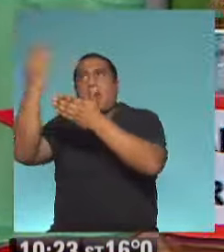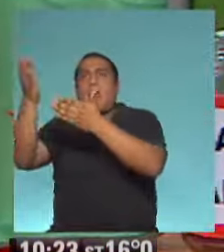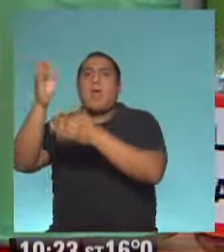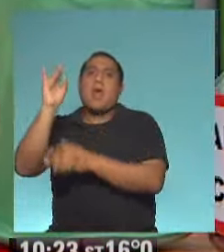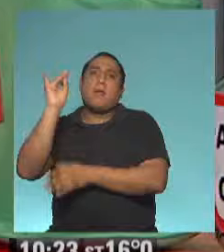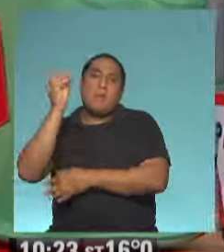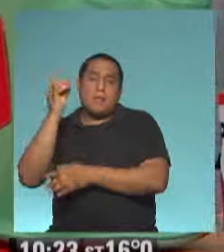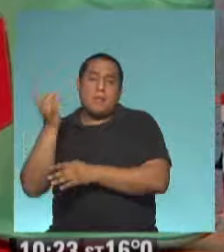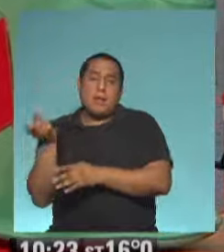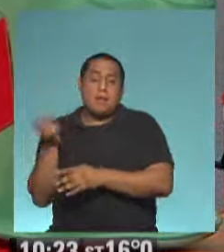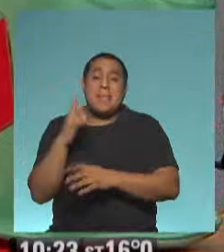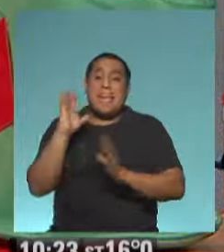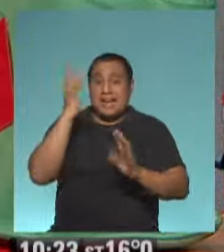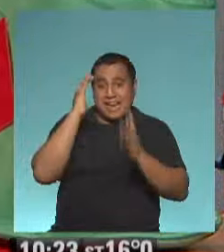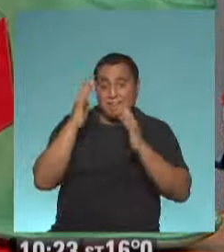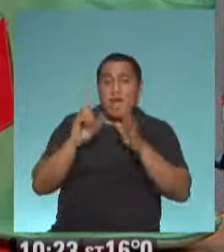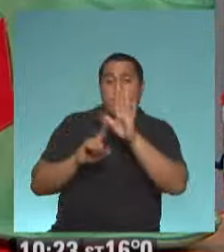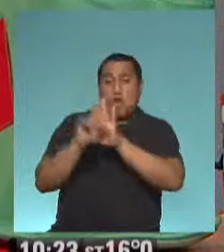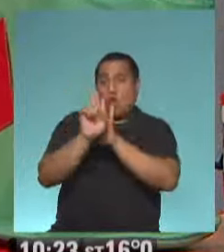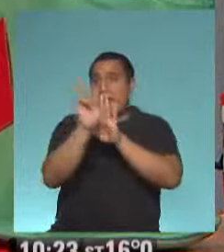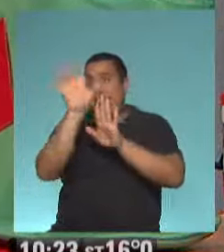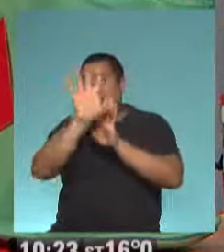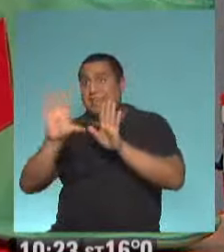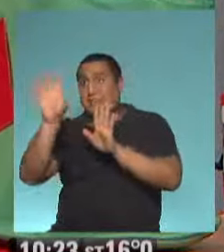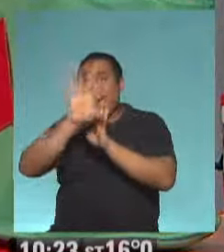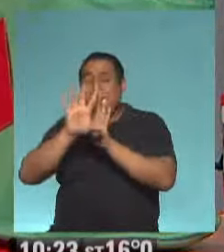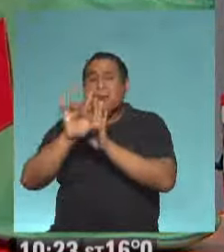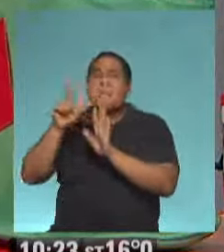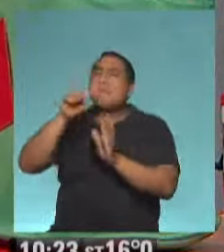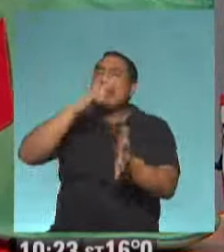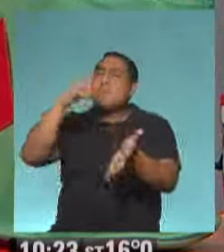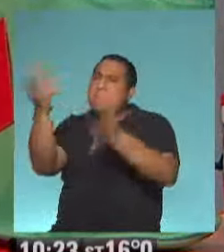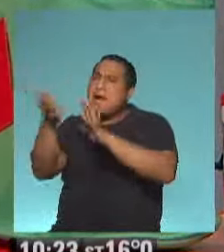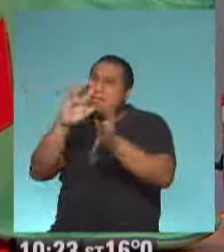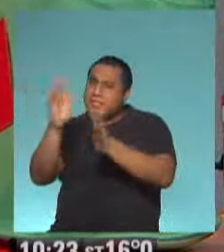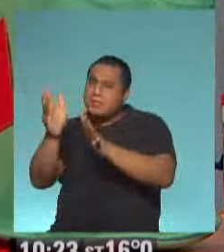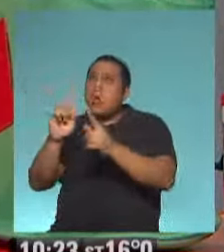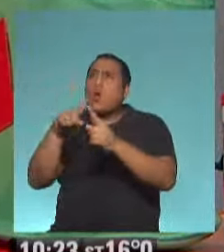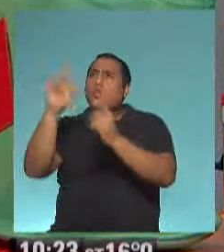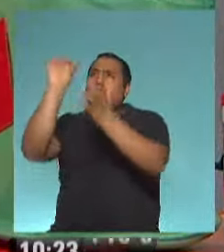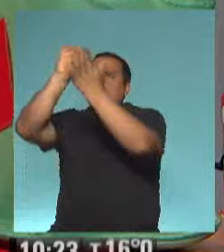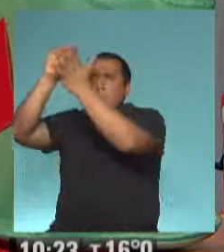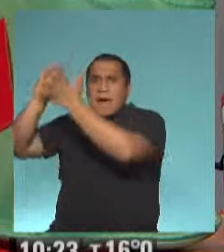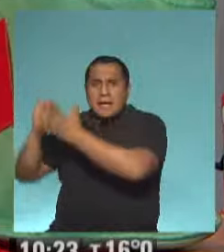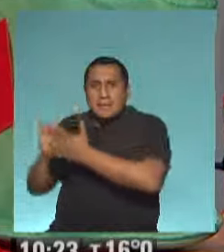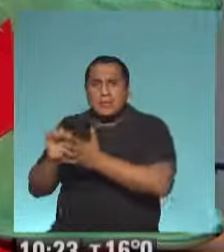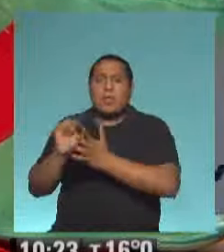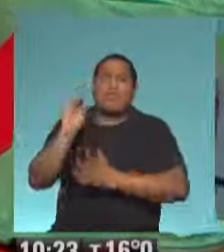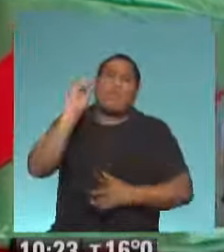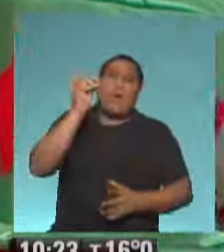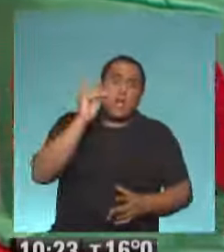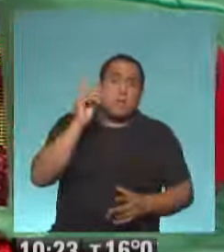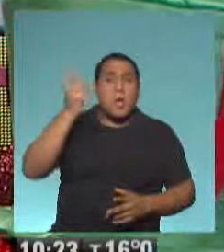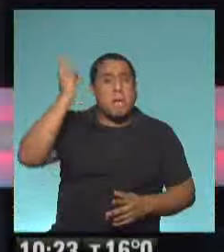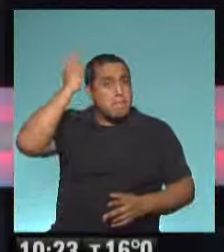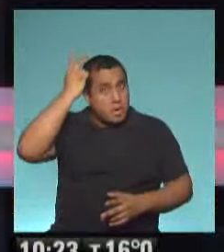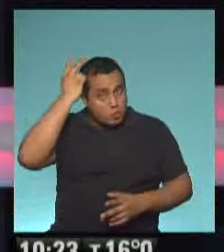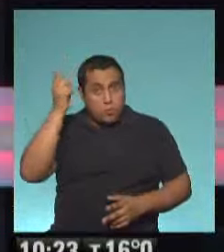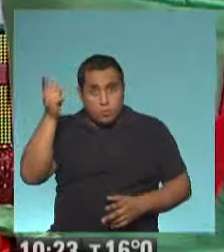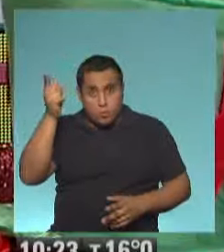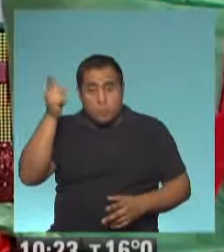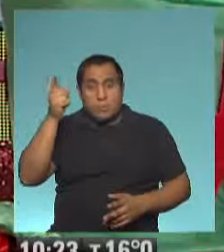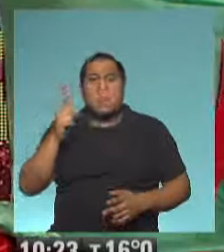y el carnaval del noroeste argentino es muy parecida a la celebración a de otros países hermanos, como Bolivia y Perú, porque